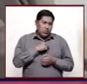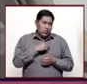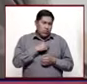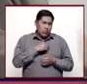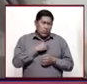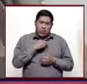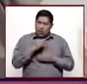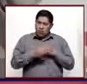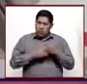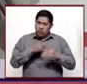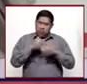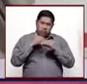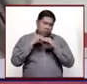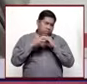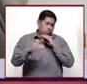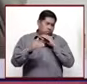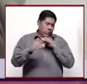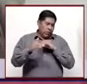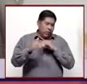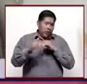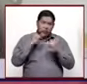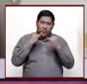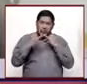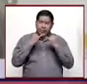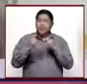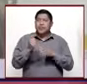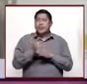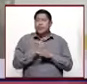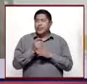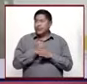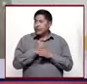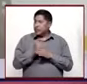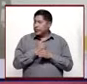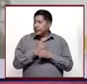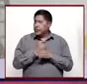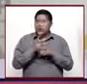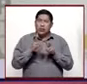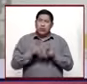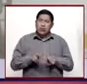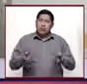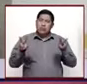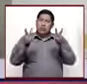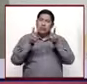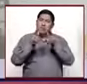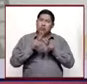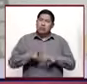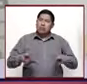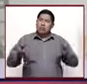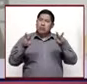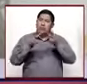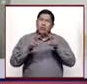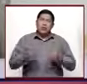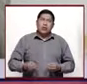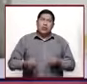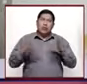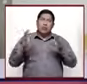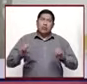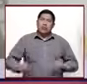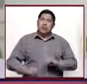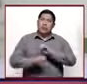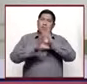a remitir el informe técnico sobre la valoración en cuanto a